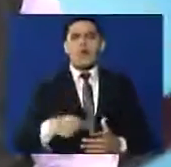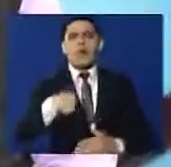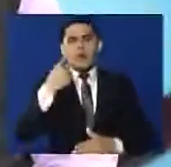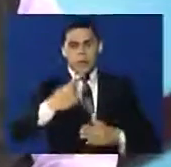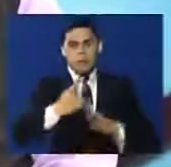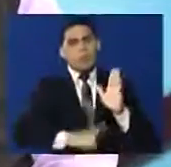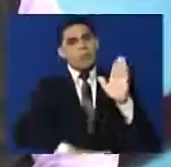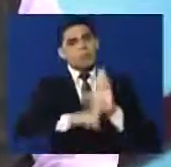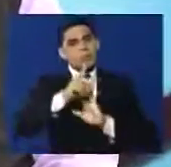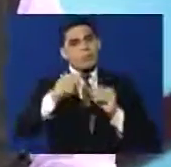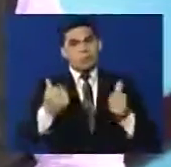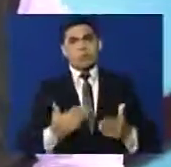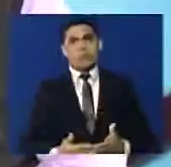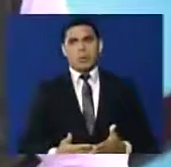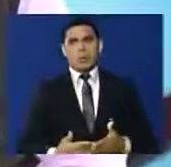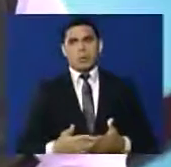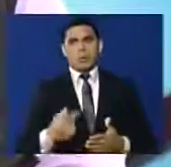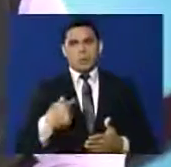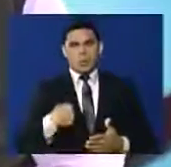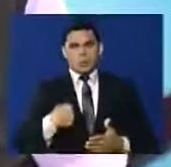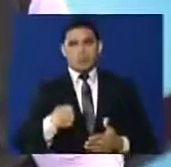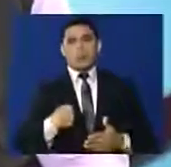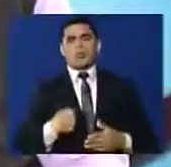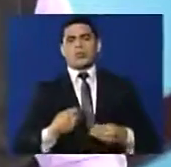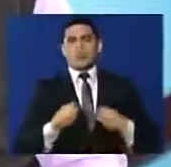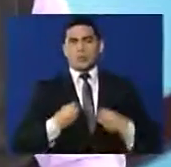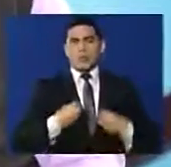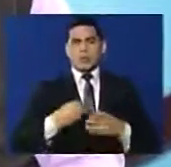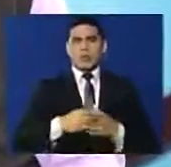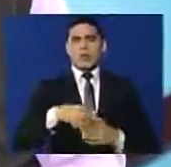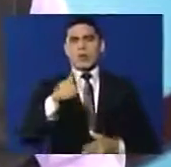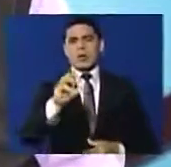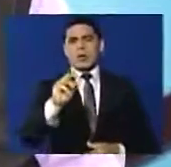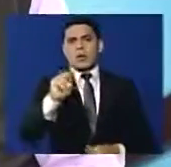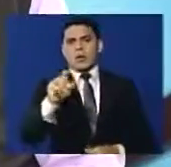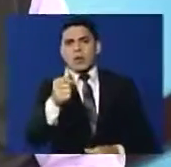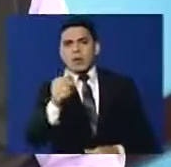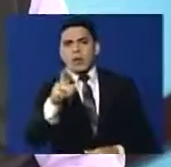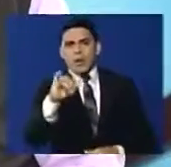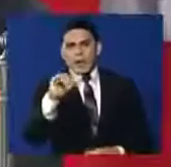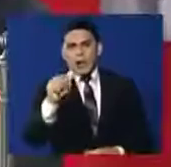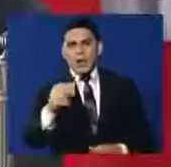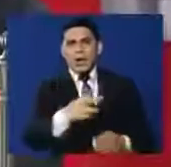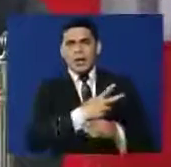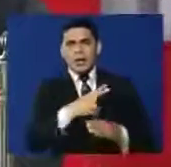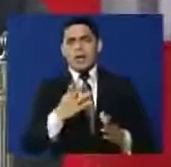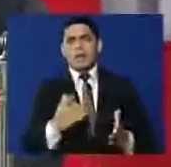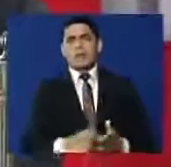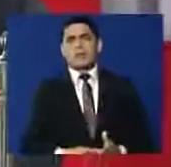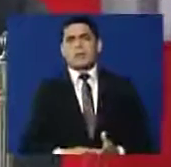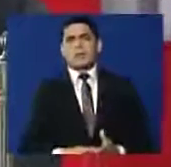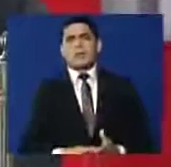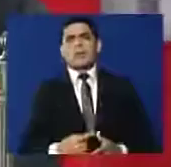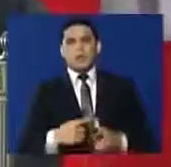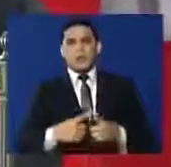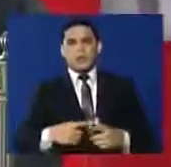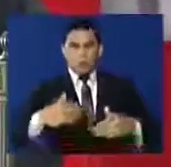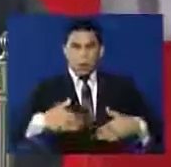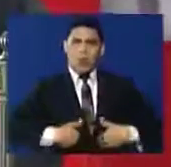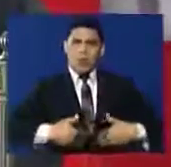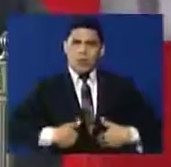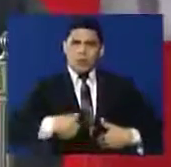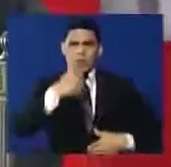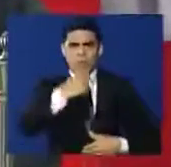abajo en la urbanización Alberto Ravel. Yo soy de Longaray, del Valle, me crié allí. De manera tal que sí hay posibilidades de surgir a partir de un